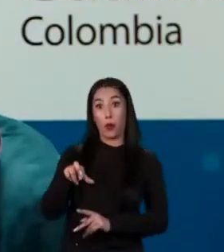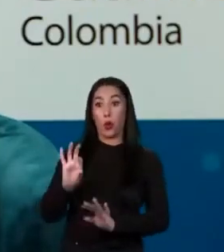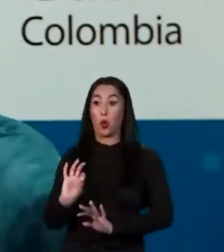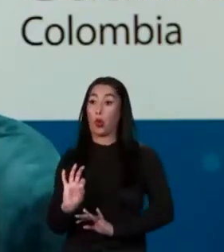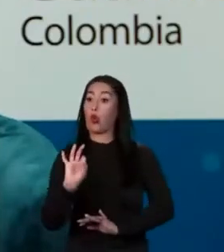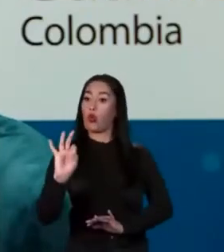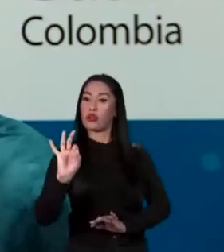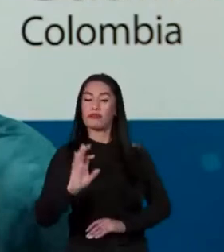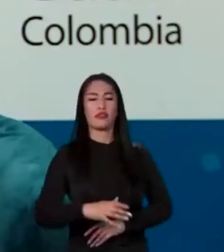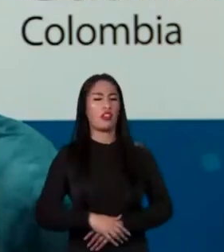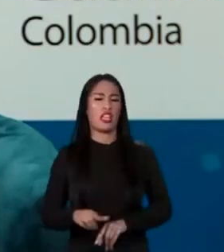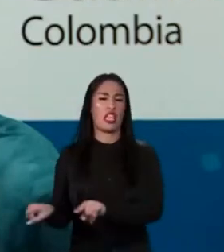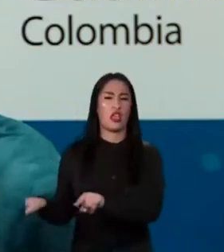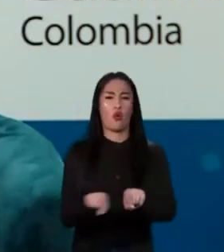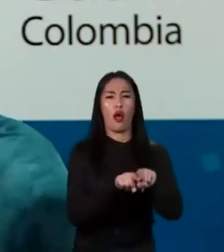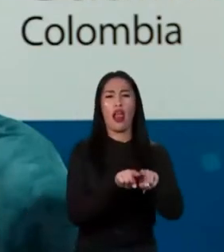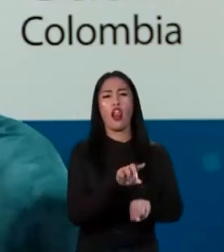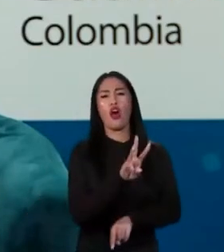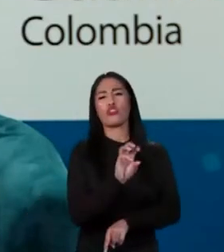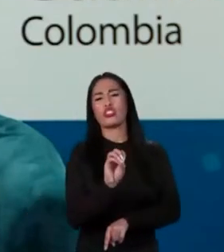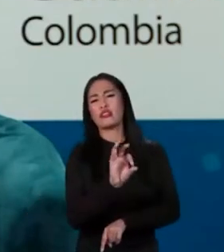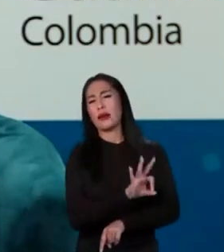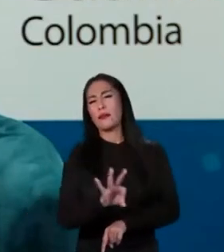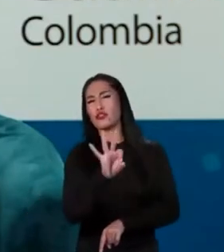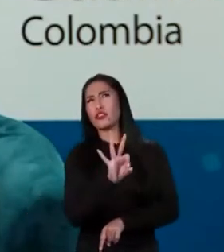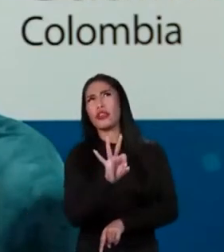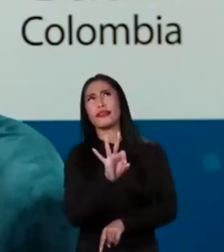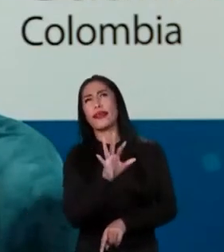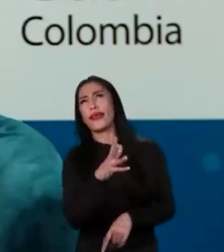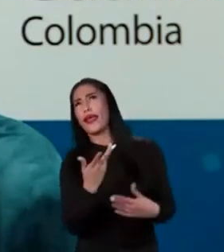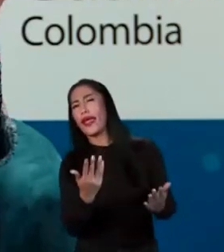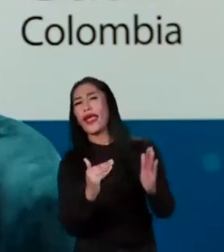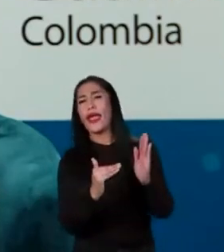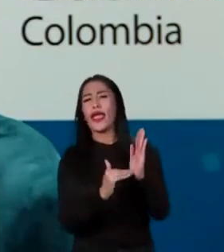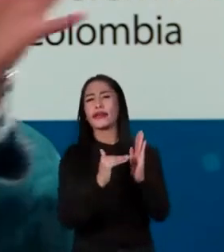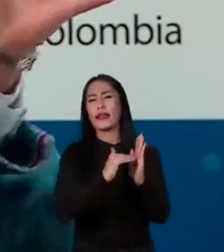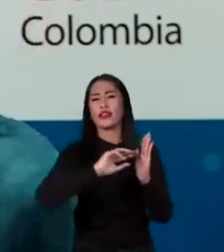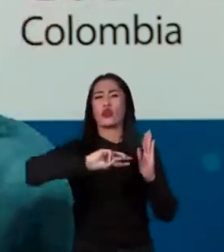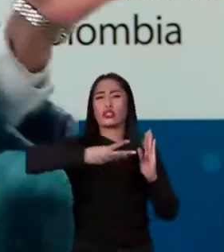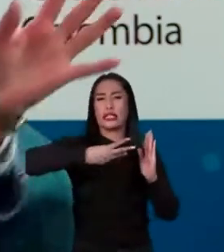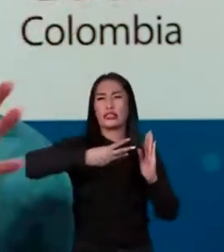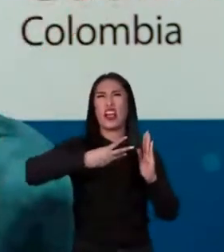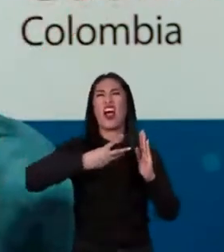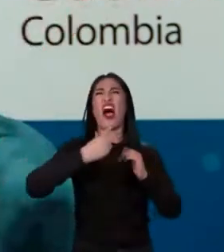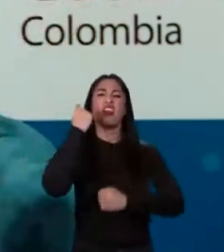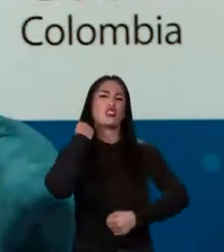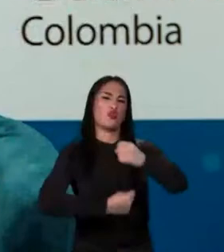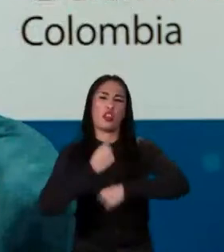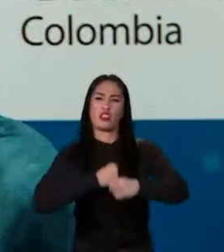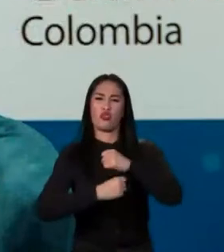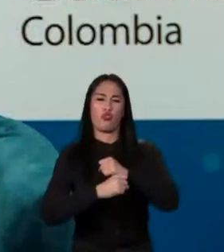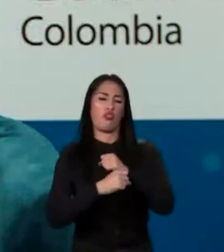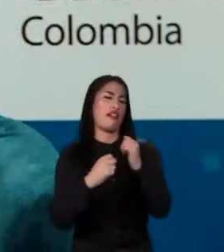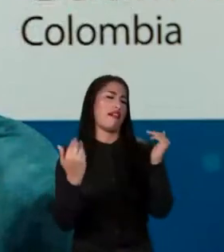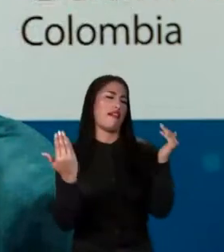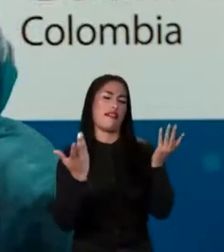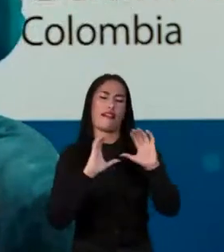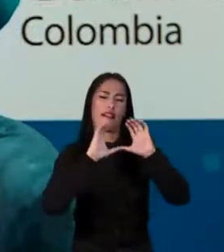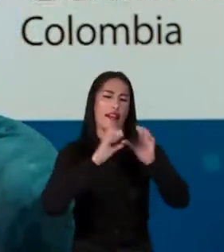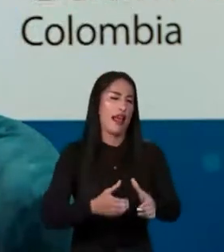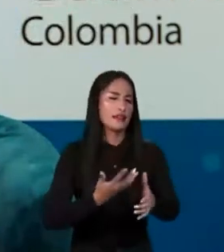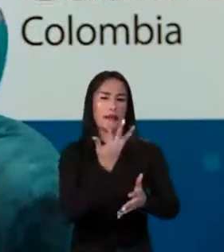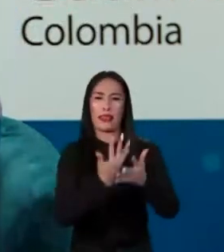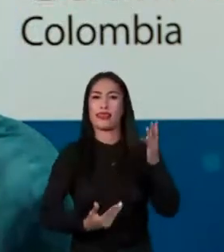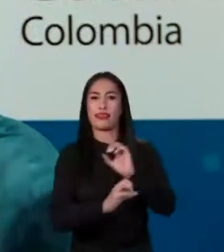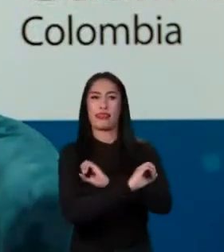el 80% de los estudiantes de estrato 3 que hace un año no tuvieron clase de matemáticas y que